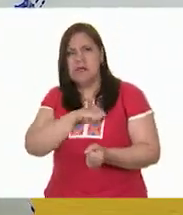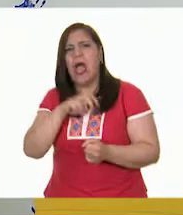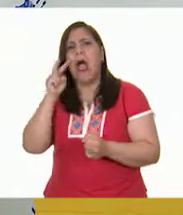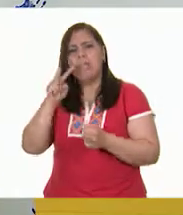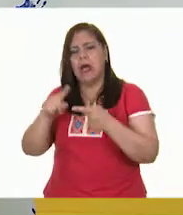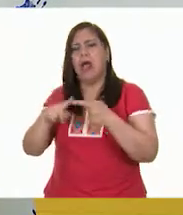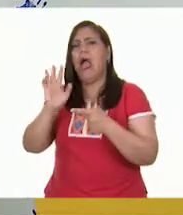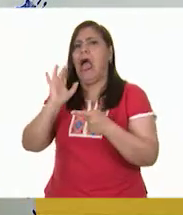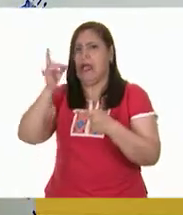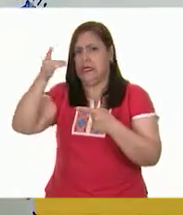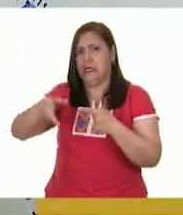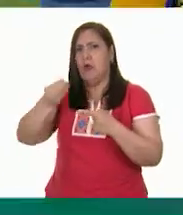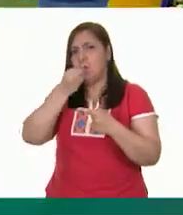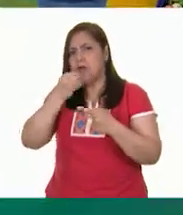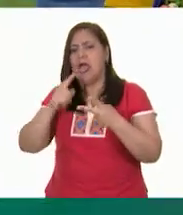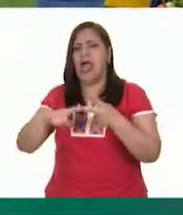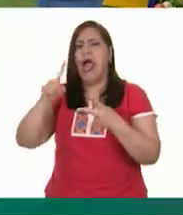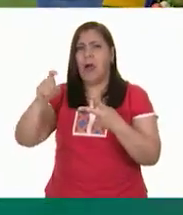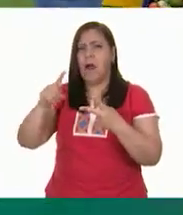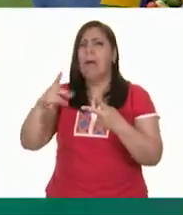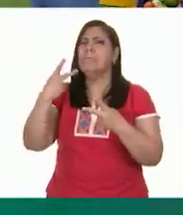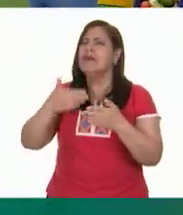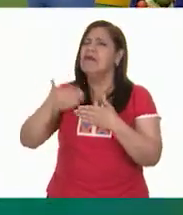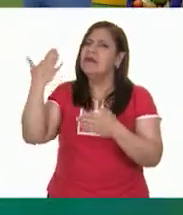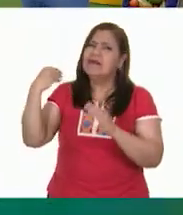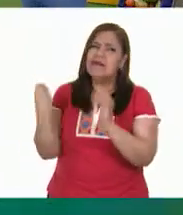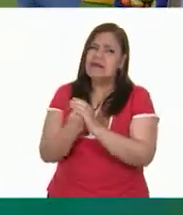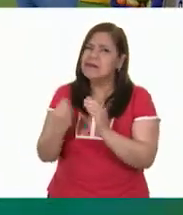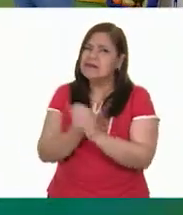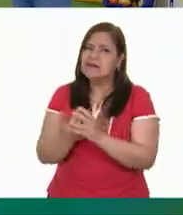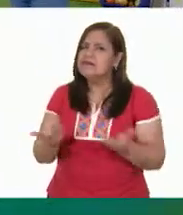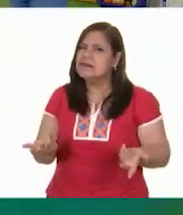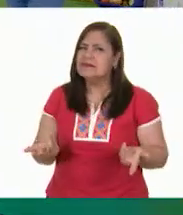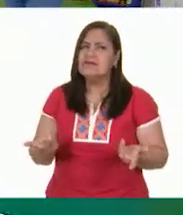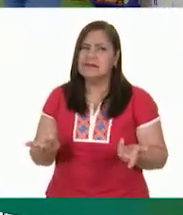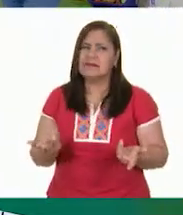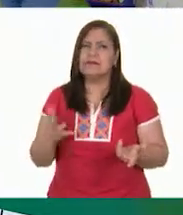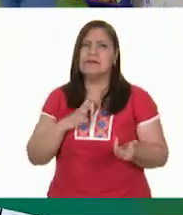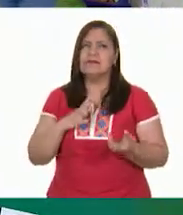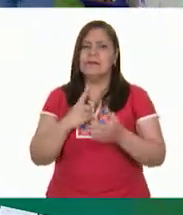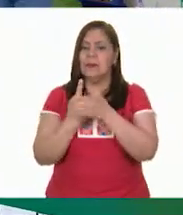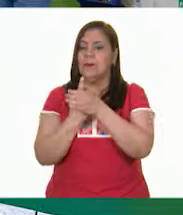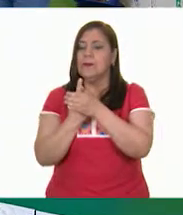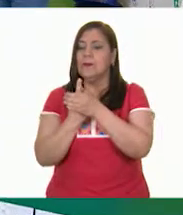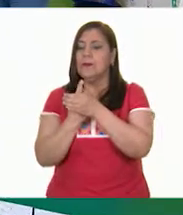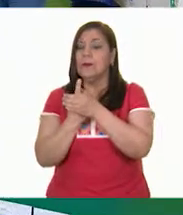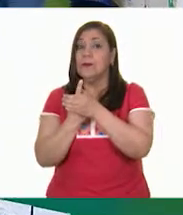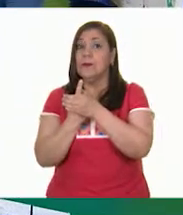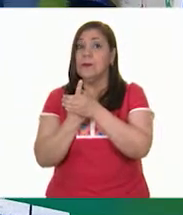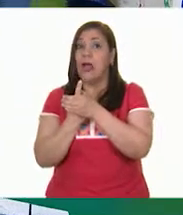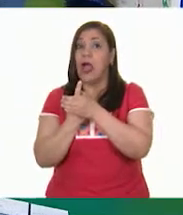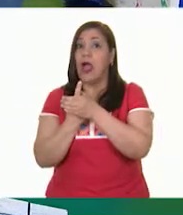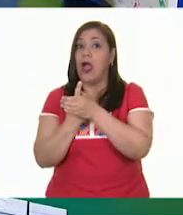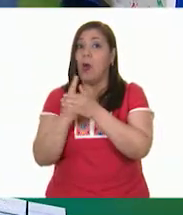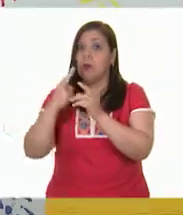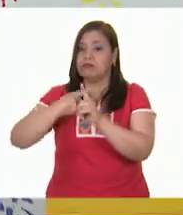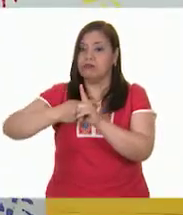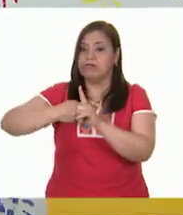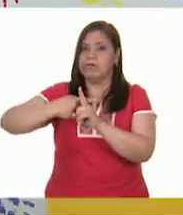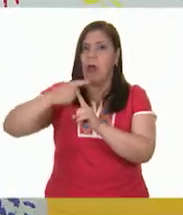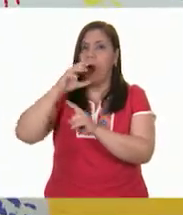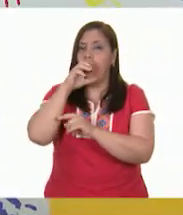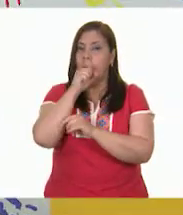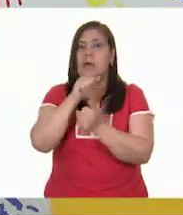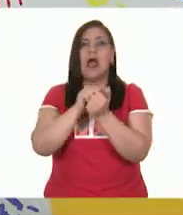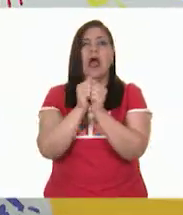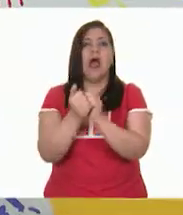en el agua. Pero la clase pasada vimos que una vela, cuando aumentaba su temperatura, se hace